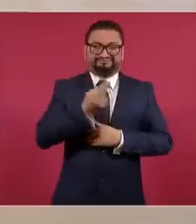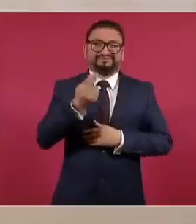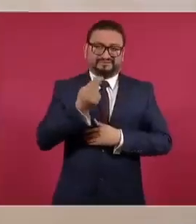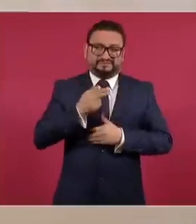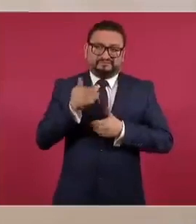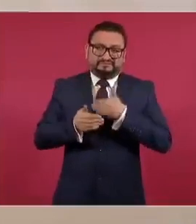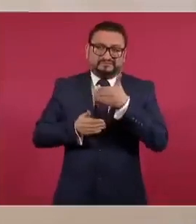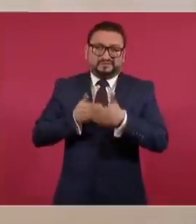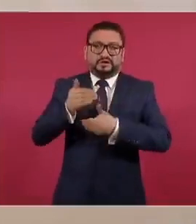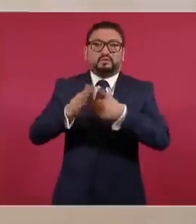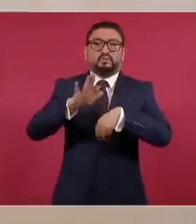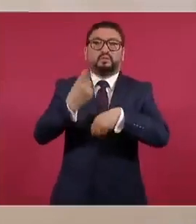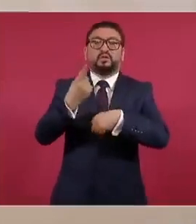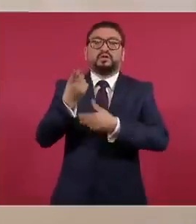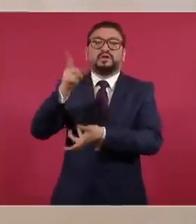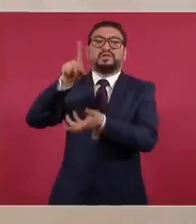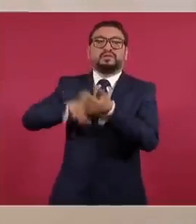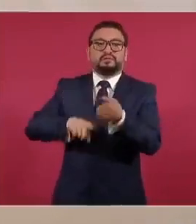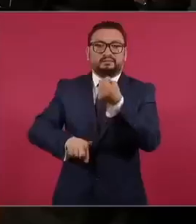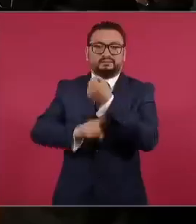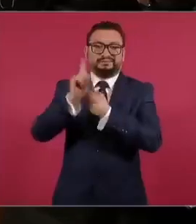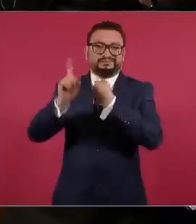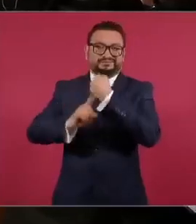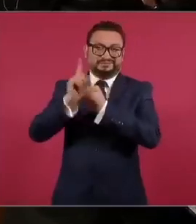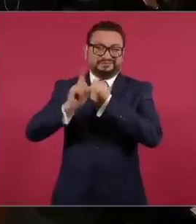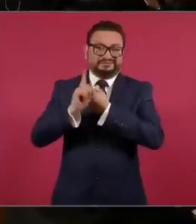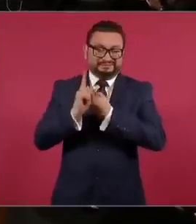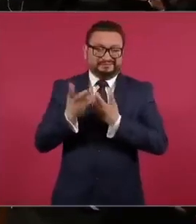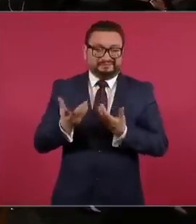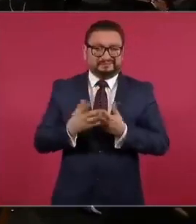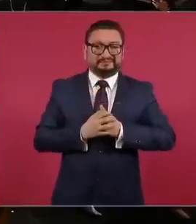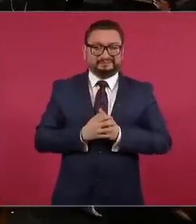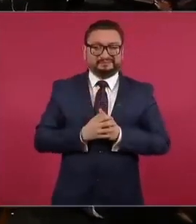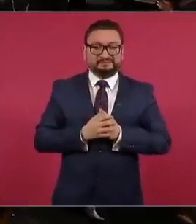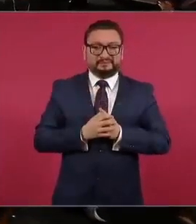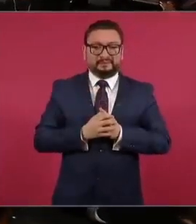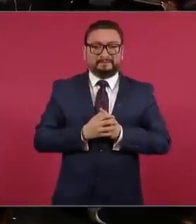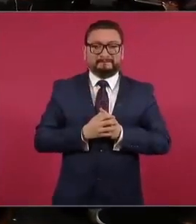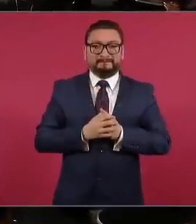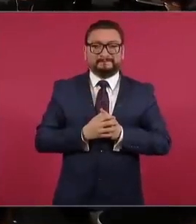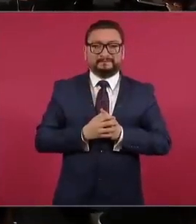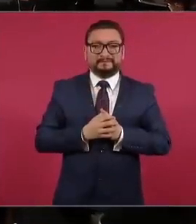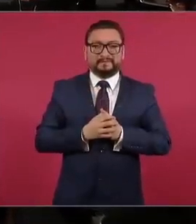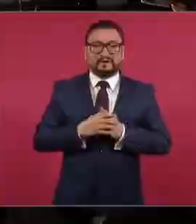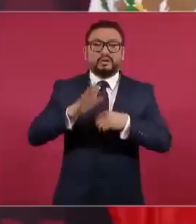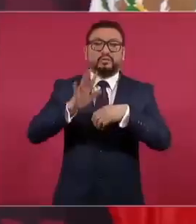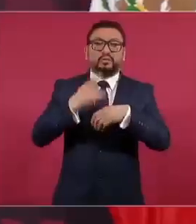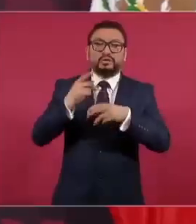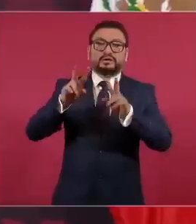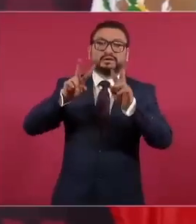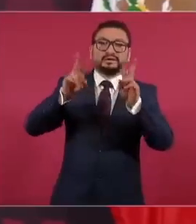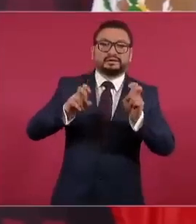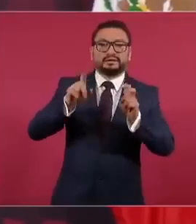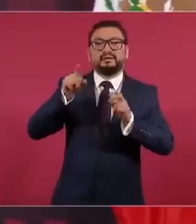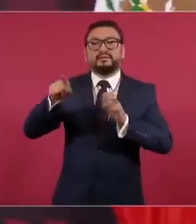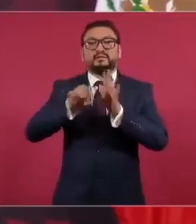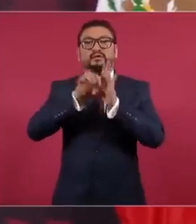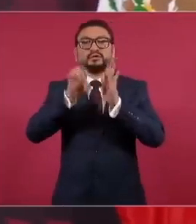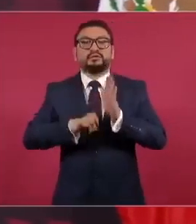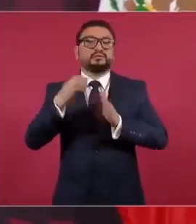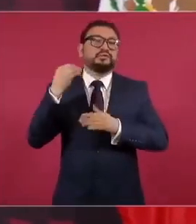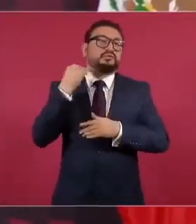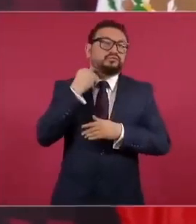porque es un problema estructural que tiene que ver con la abogacía, la formación en